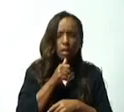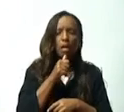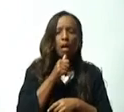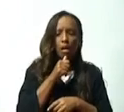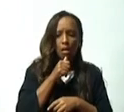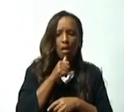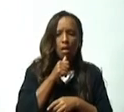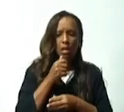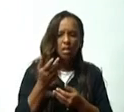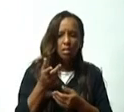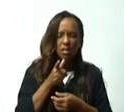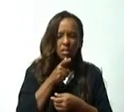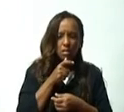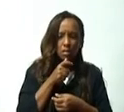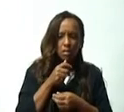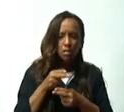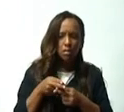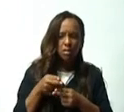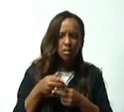Suecia.